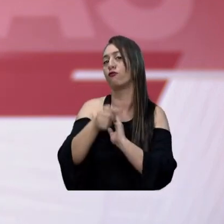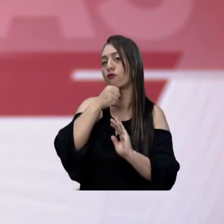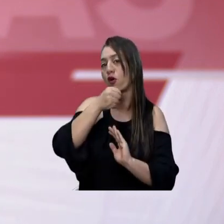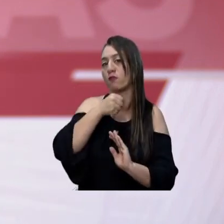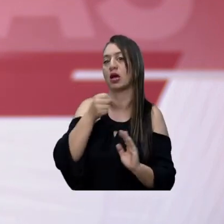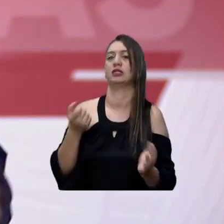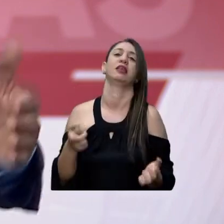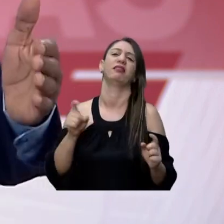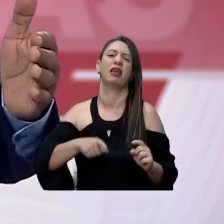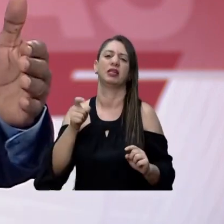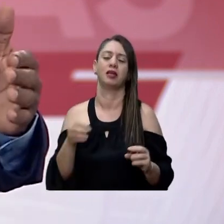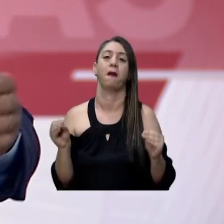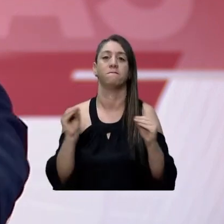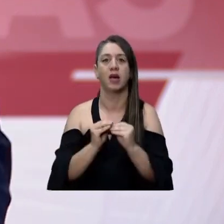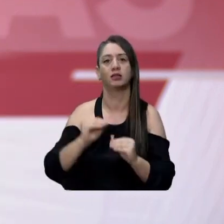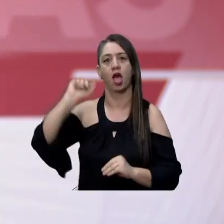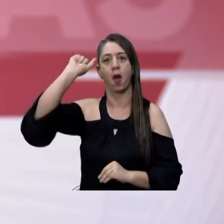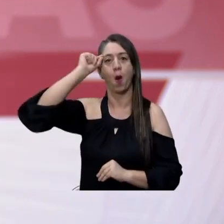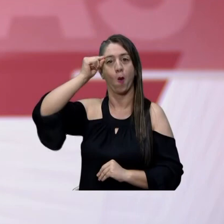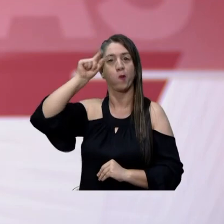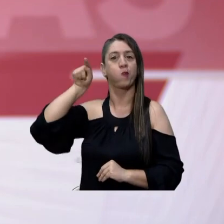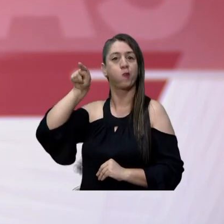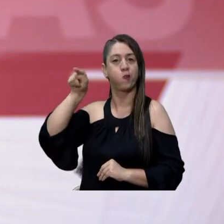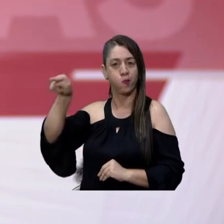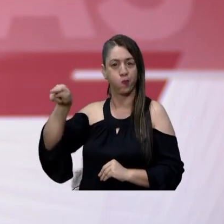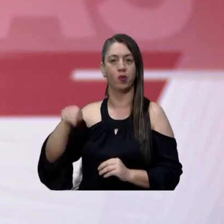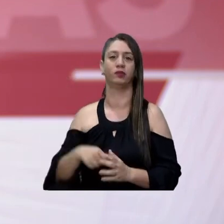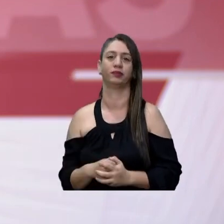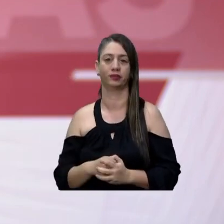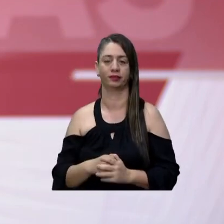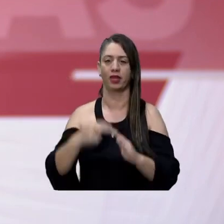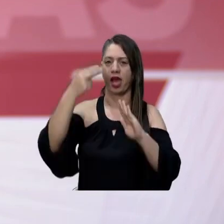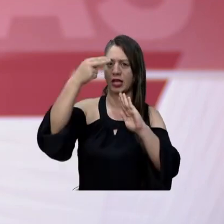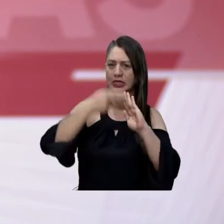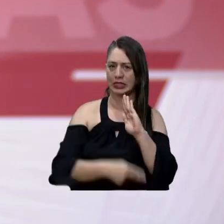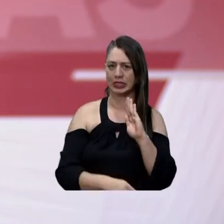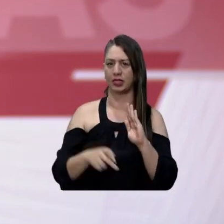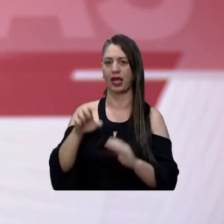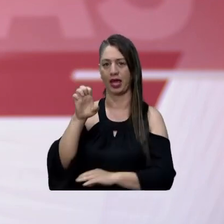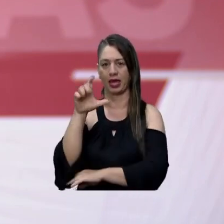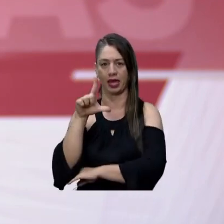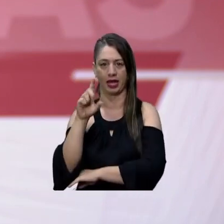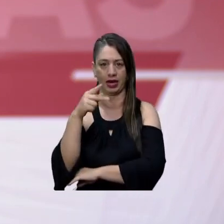nuestros televidentes, porque en Buga está la historia